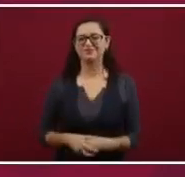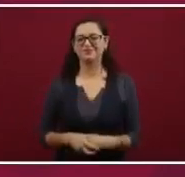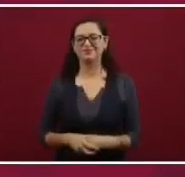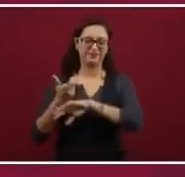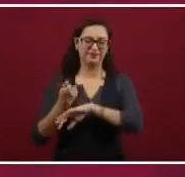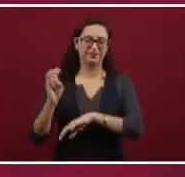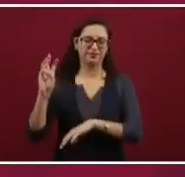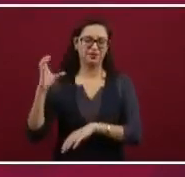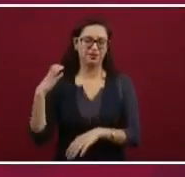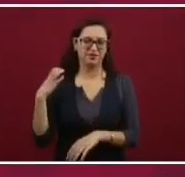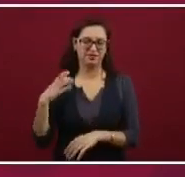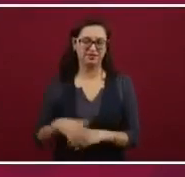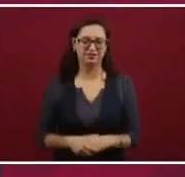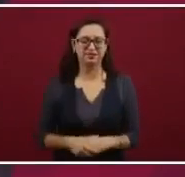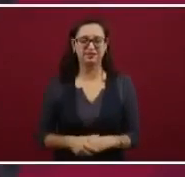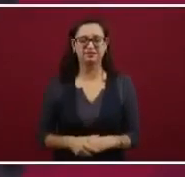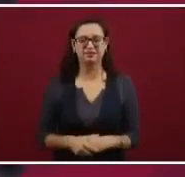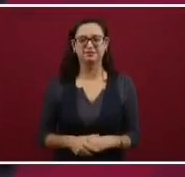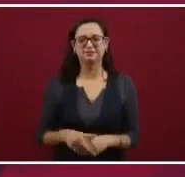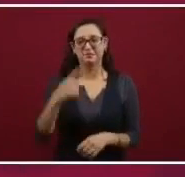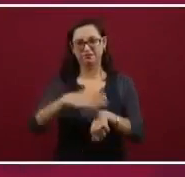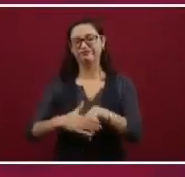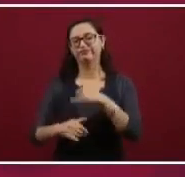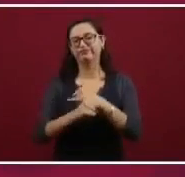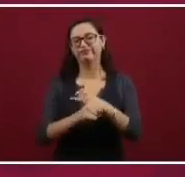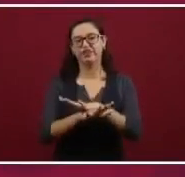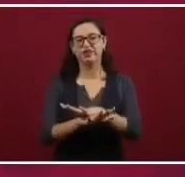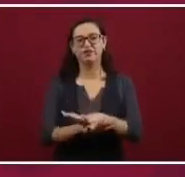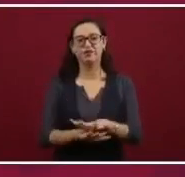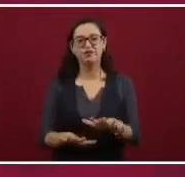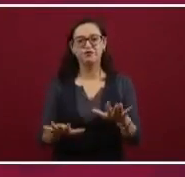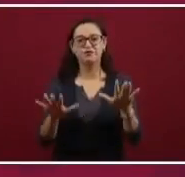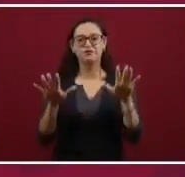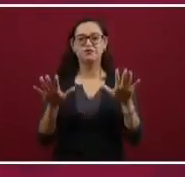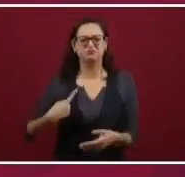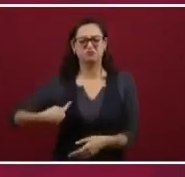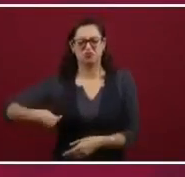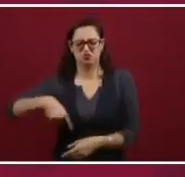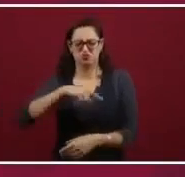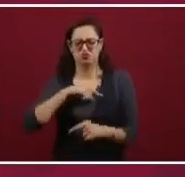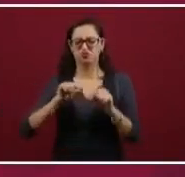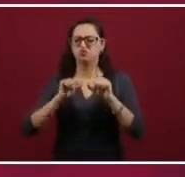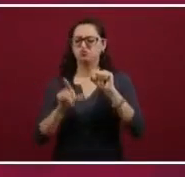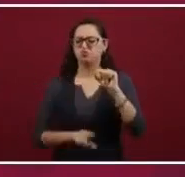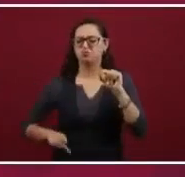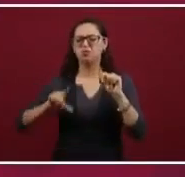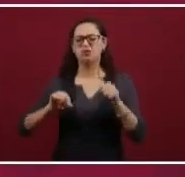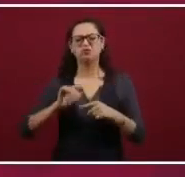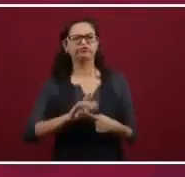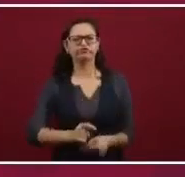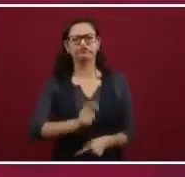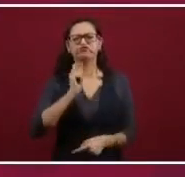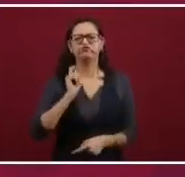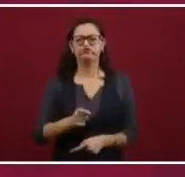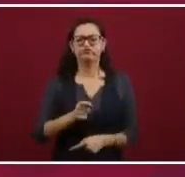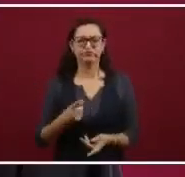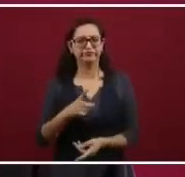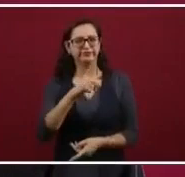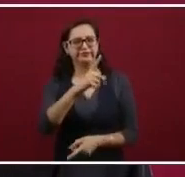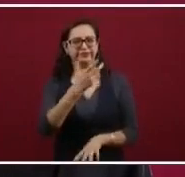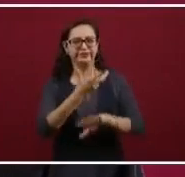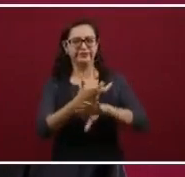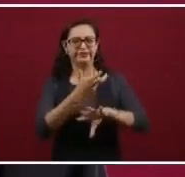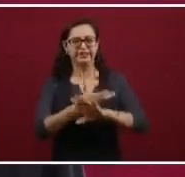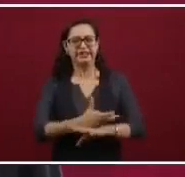en Washington para informar sobre nuestra postura acerca de la intención